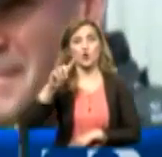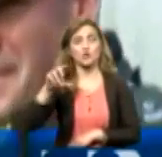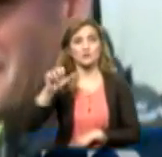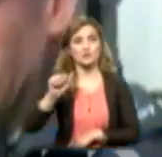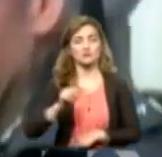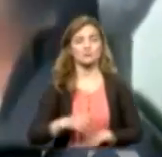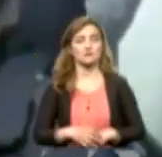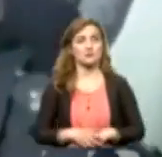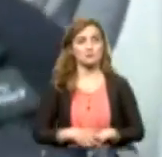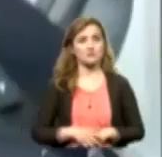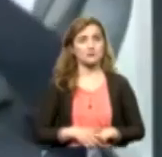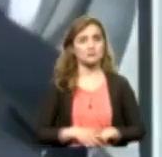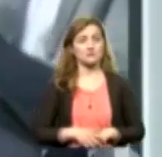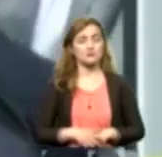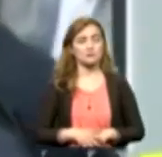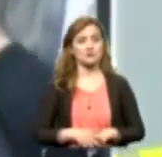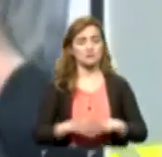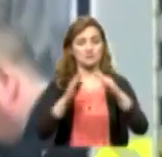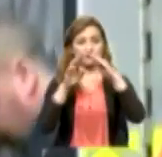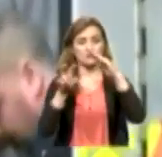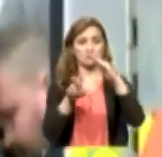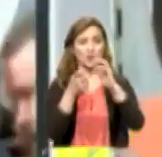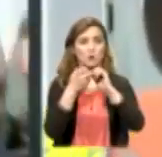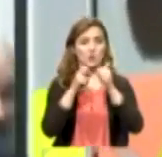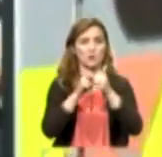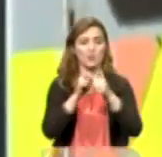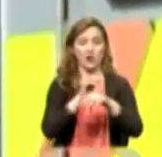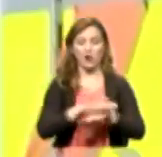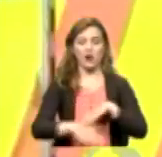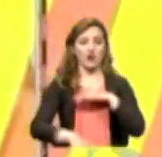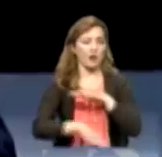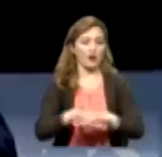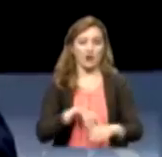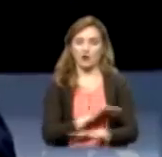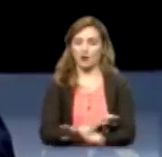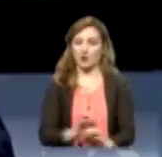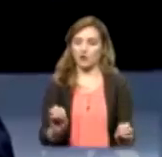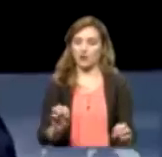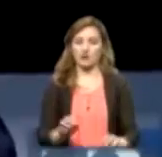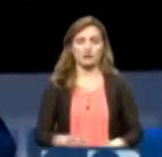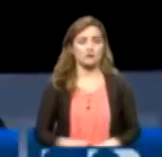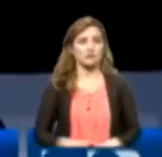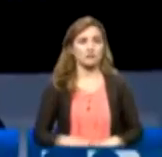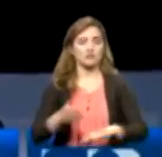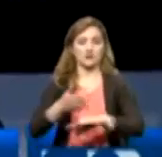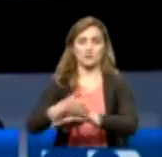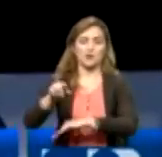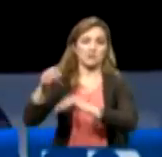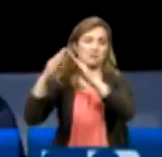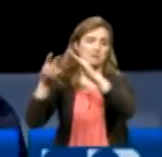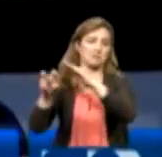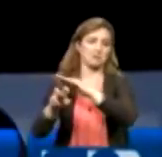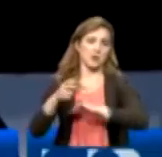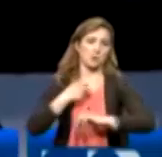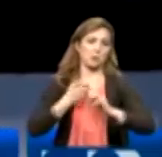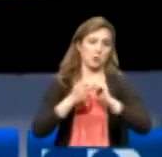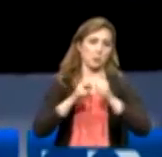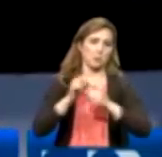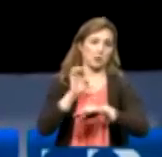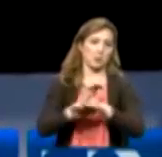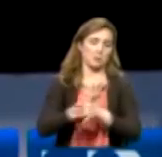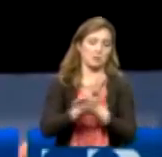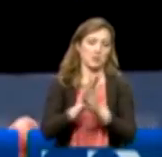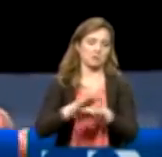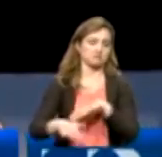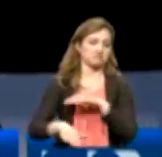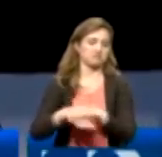lo cierto es que para ambos Assange dejó de ser ya un problema para el país. Lo que ocurra posteriormente, nada tiene que ver el